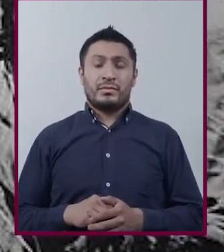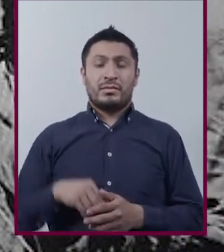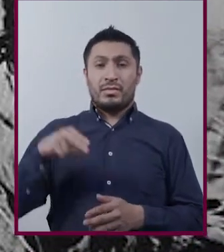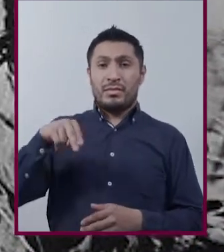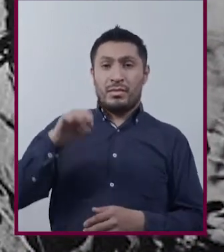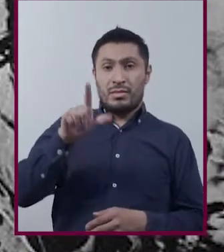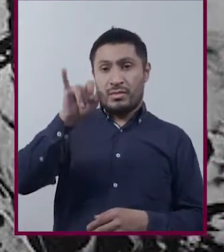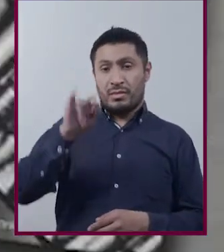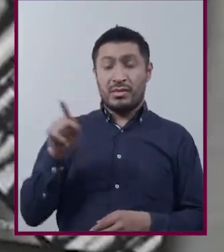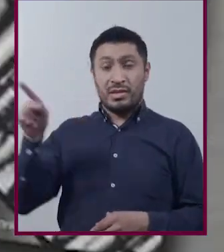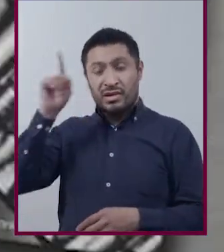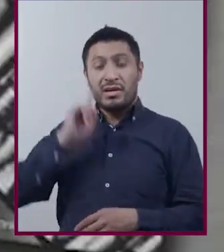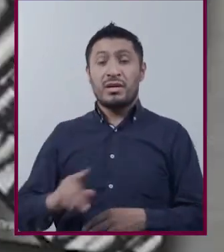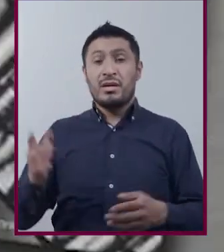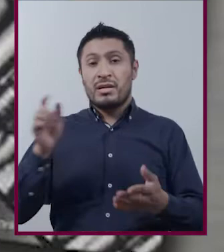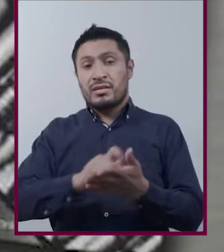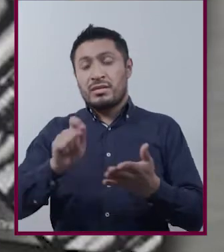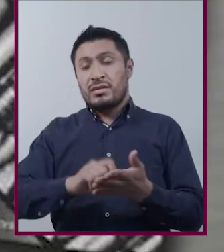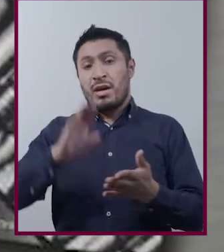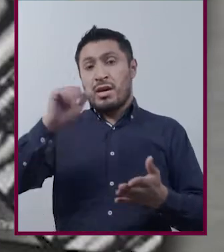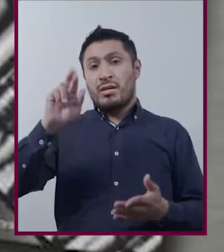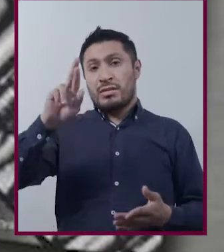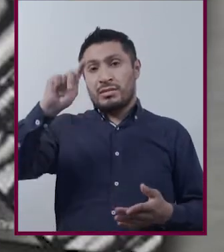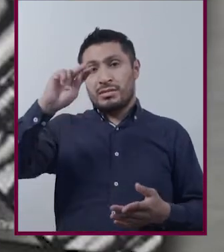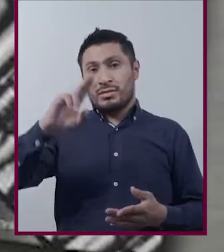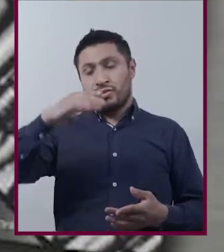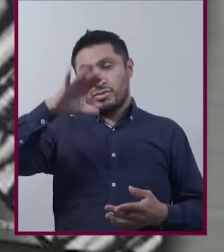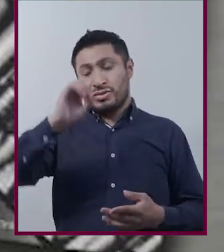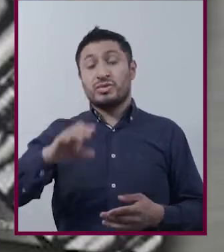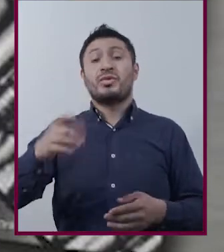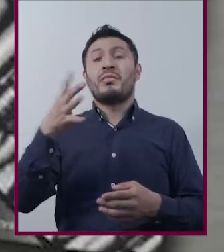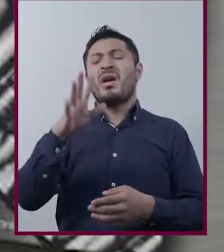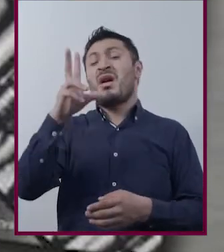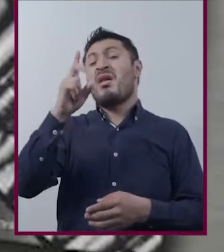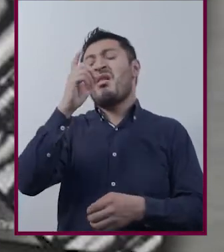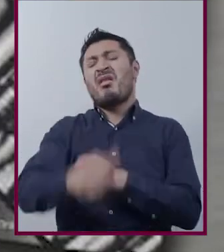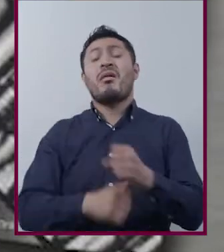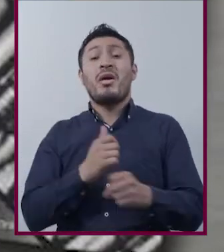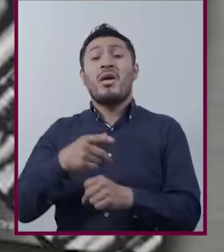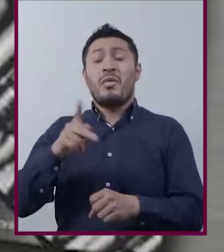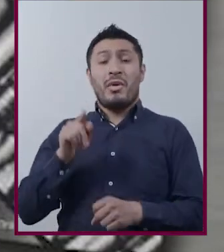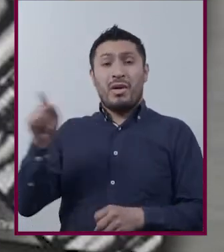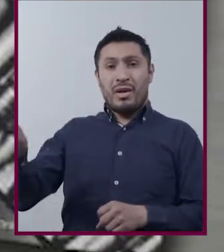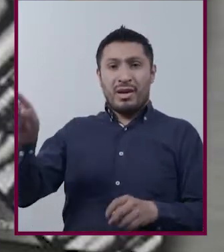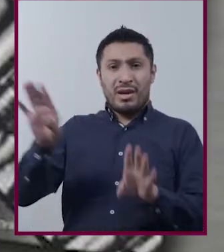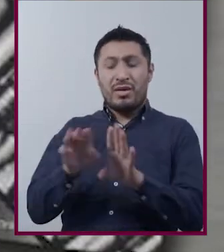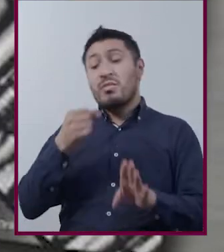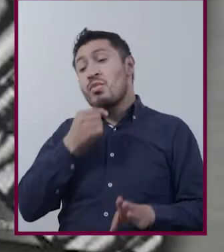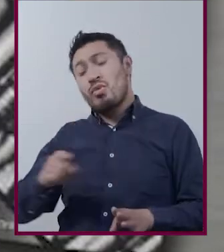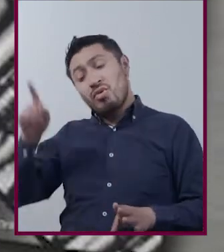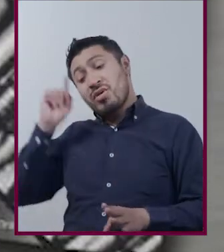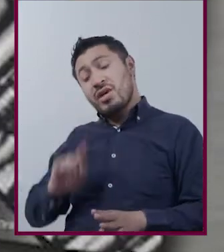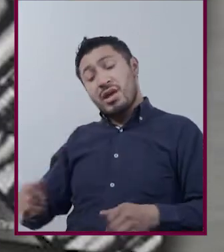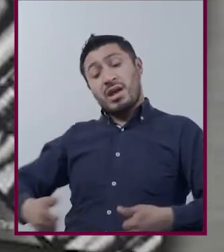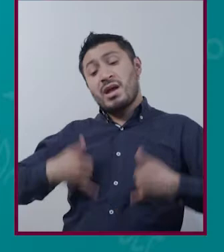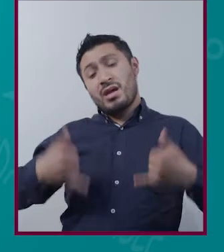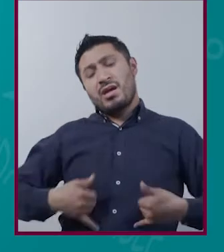Nelly Campobello escribió Cartucho alrededor de sus 30 años, pero lo hizo desde su mirada de niña y